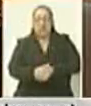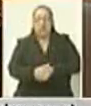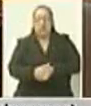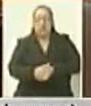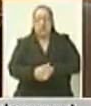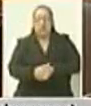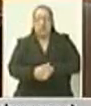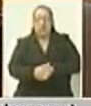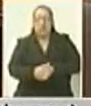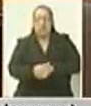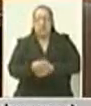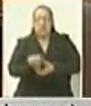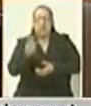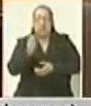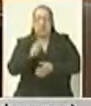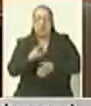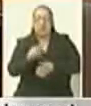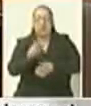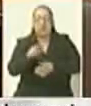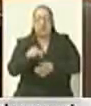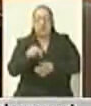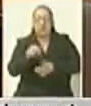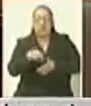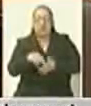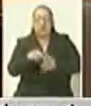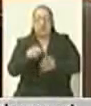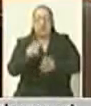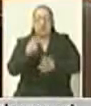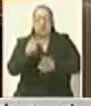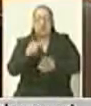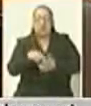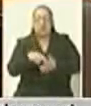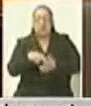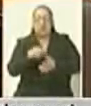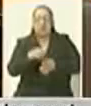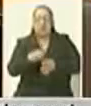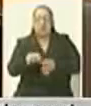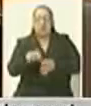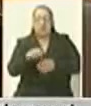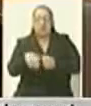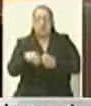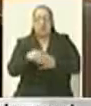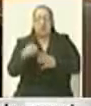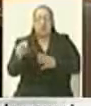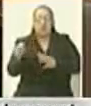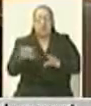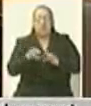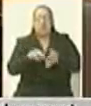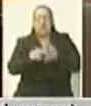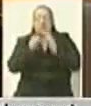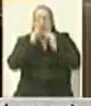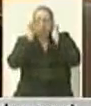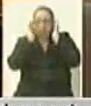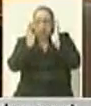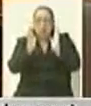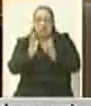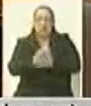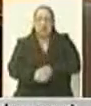Rímac. Lamentablemente, hasta hoy no se está haciendo mucha